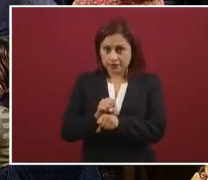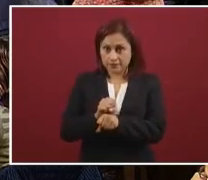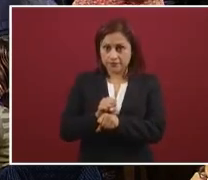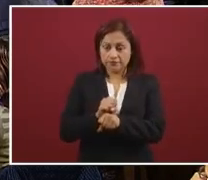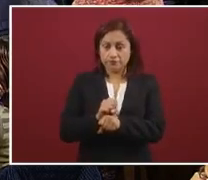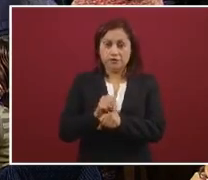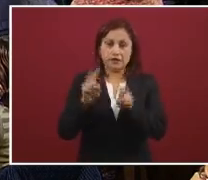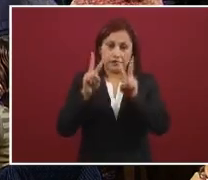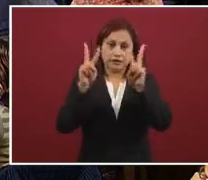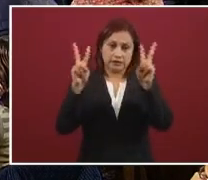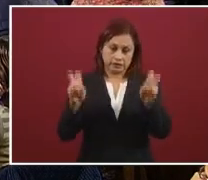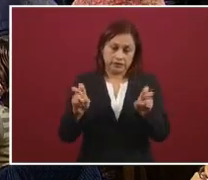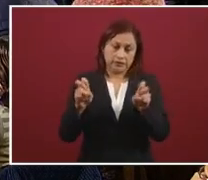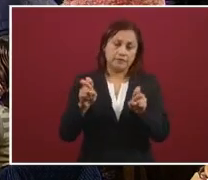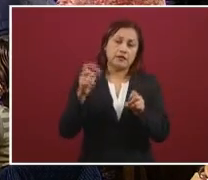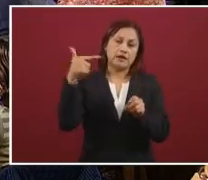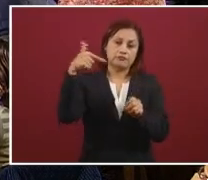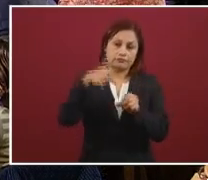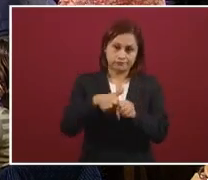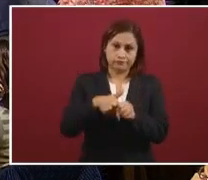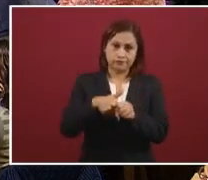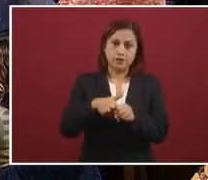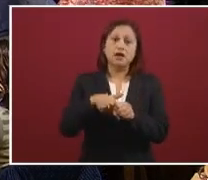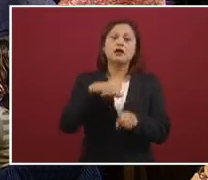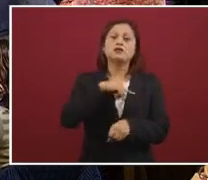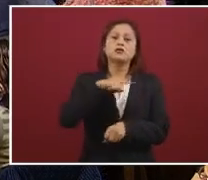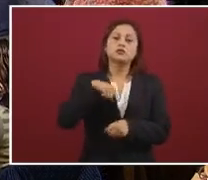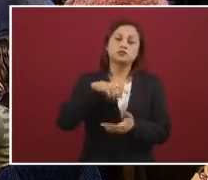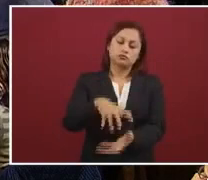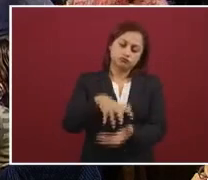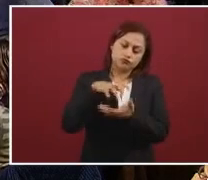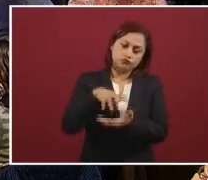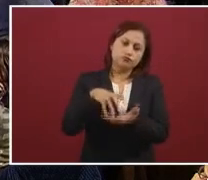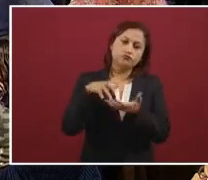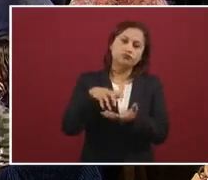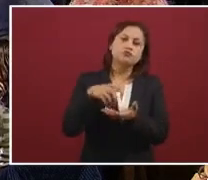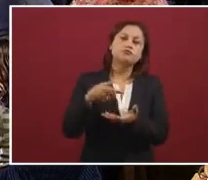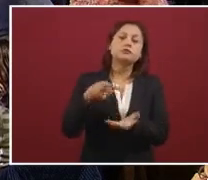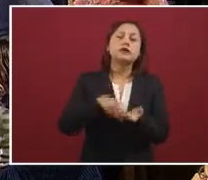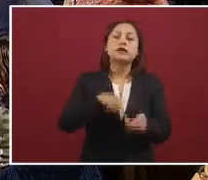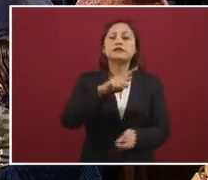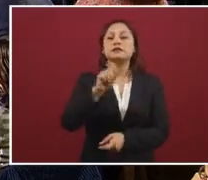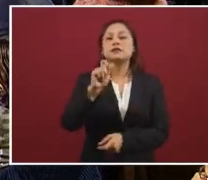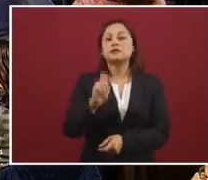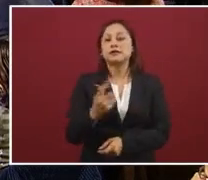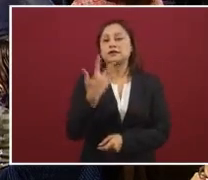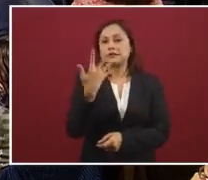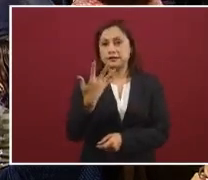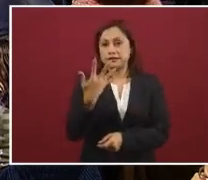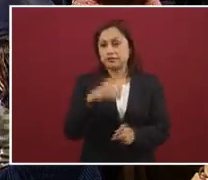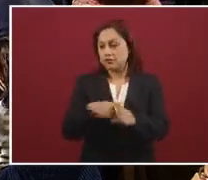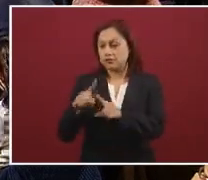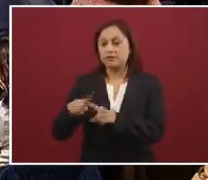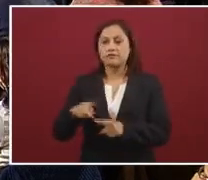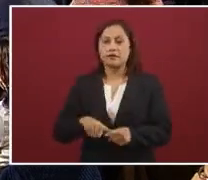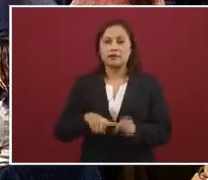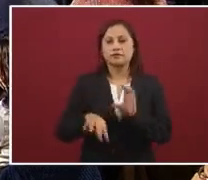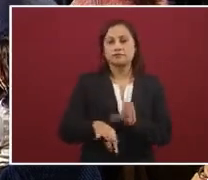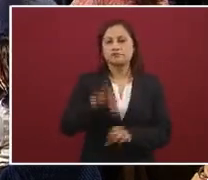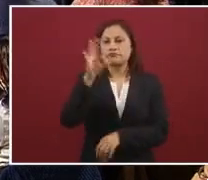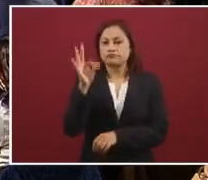de gasolinas, hicimos el sorteo de 125 gasolineras. Dos en esta